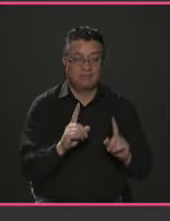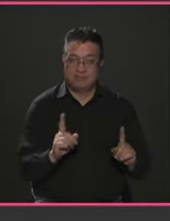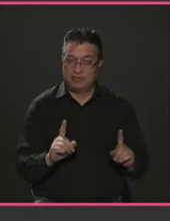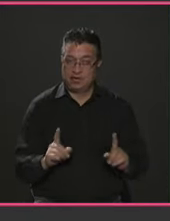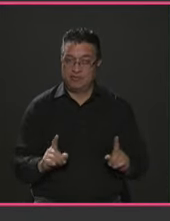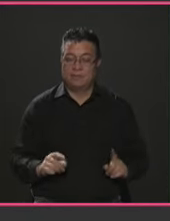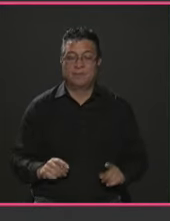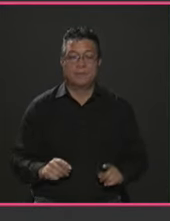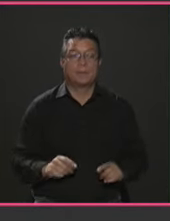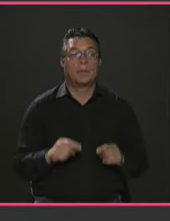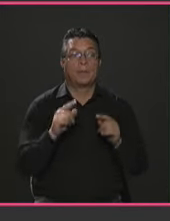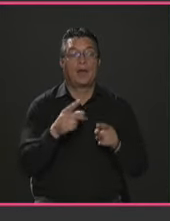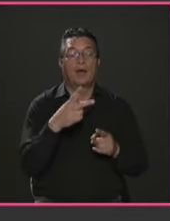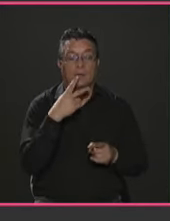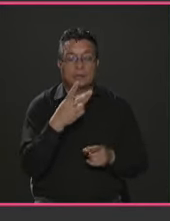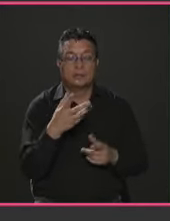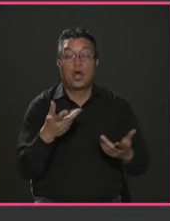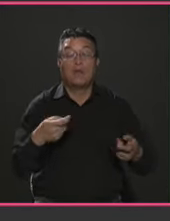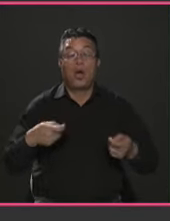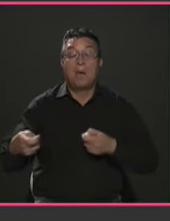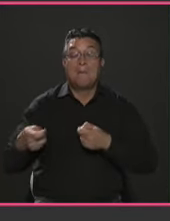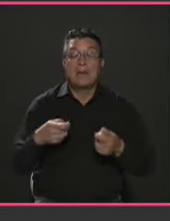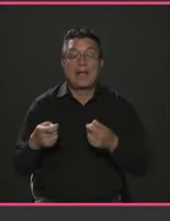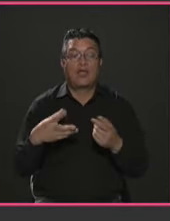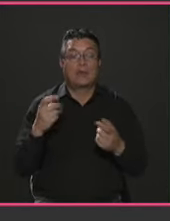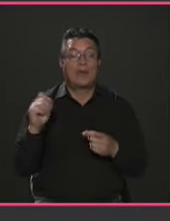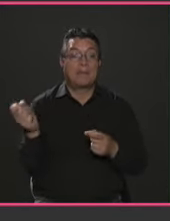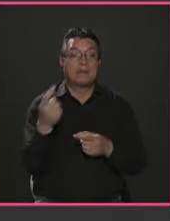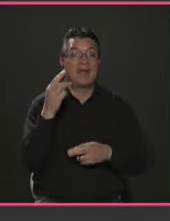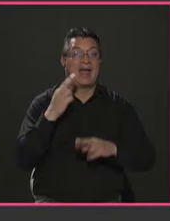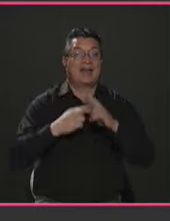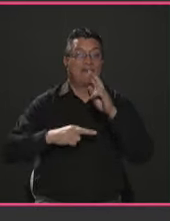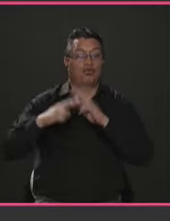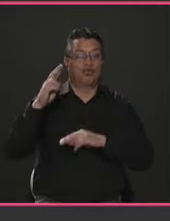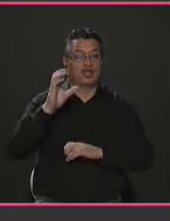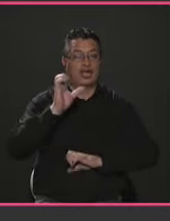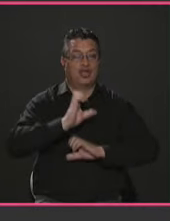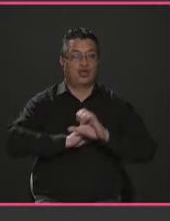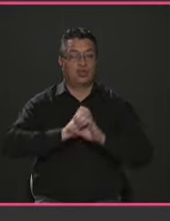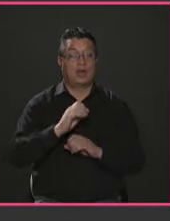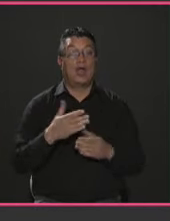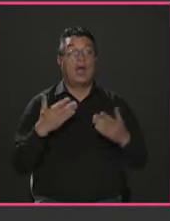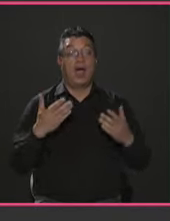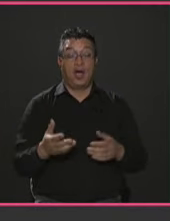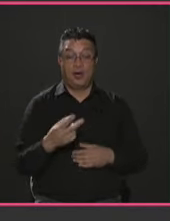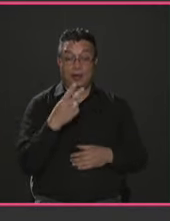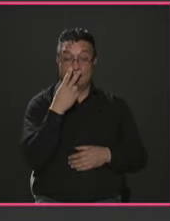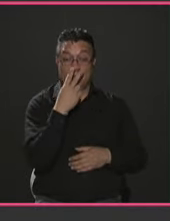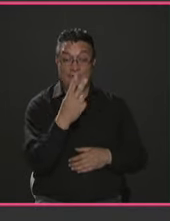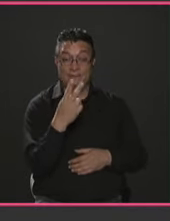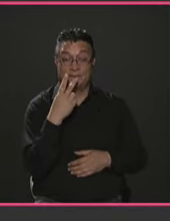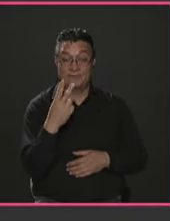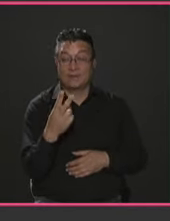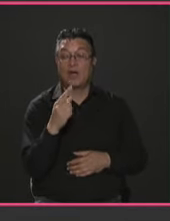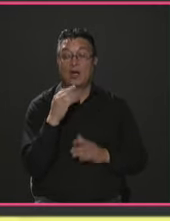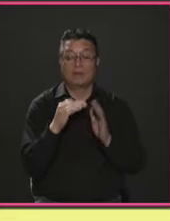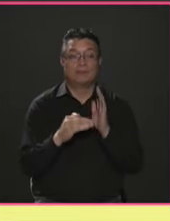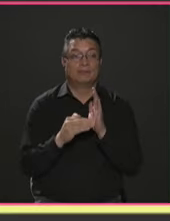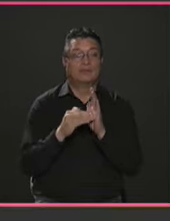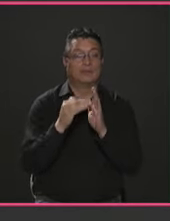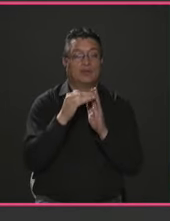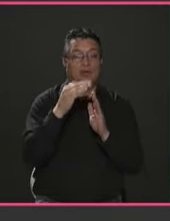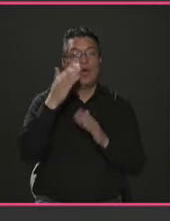satisfecha con Elo del mercado Revolución Industrial ahora vemos que aumenta el